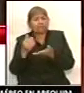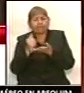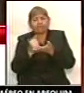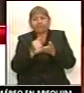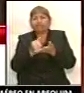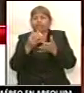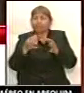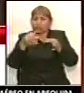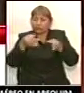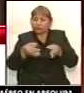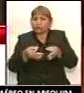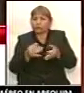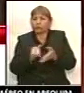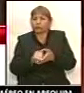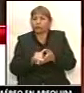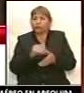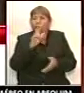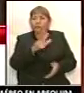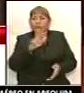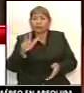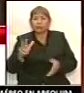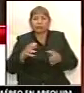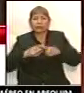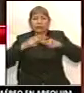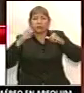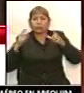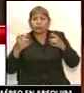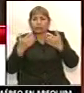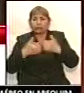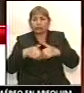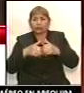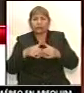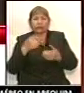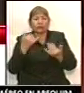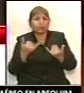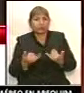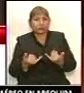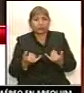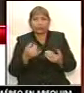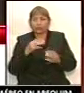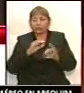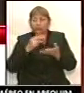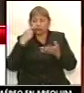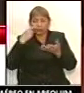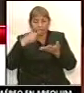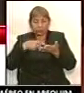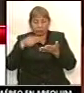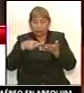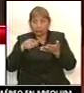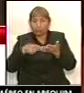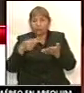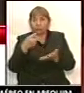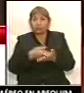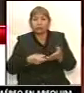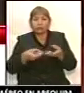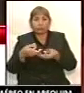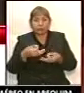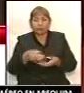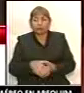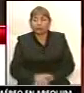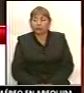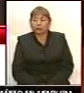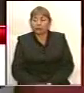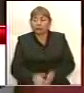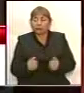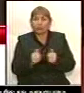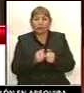se exceptuara a las 33 grandes empresas agrarias que actualmente van a ser investigadas de este fondo por